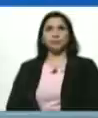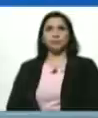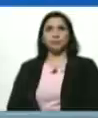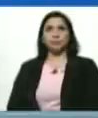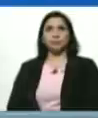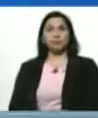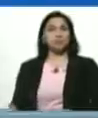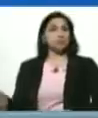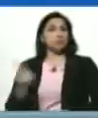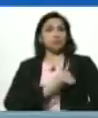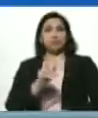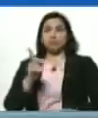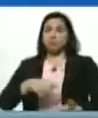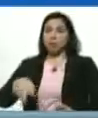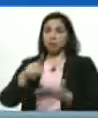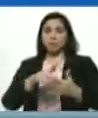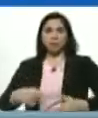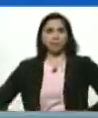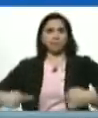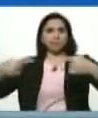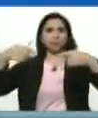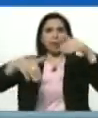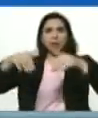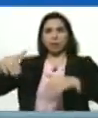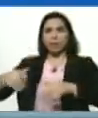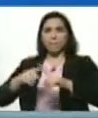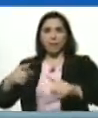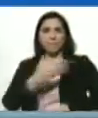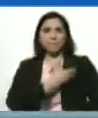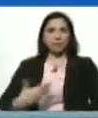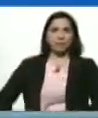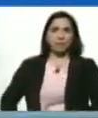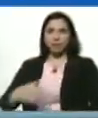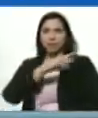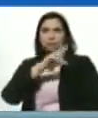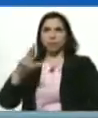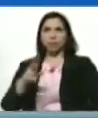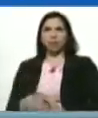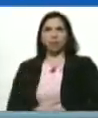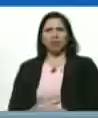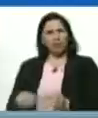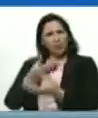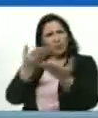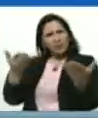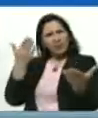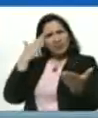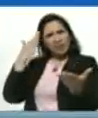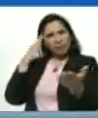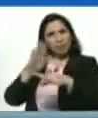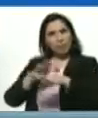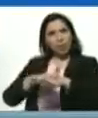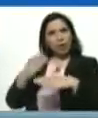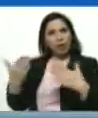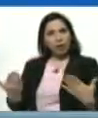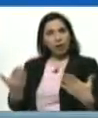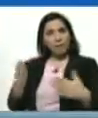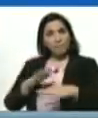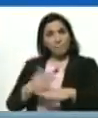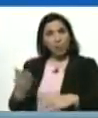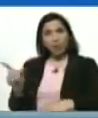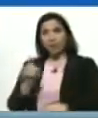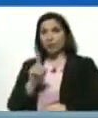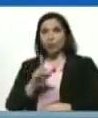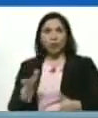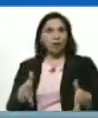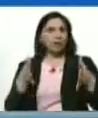que no iban a participar en la contienda electoral para la presidencia de la república ustedes saben por qué porque no nos